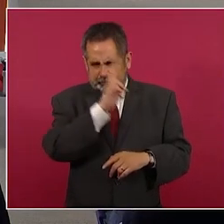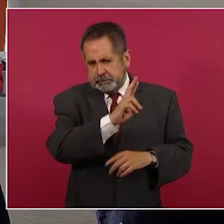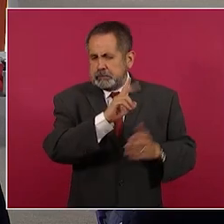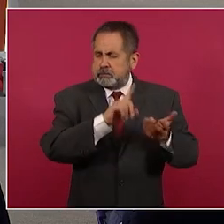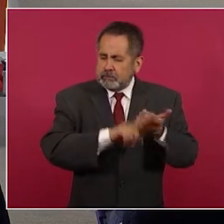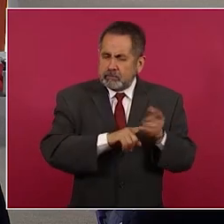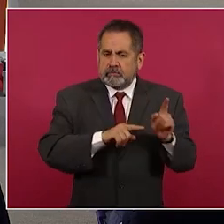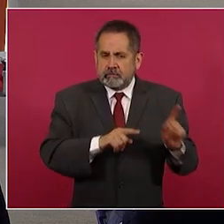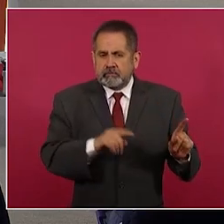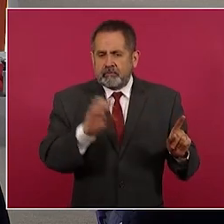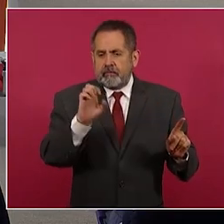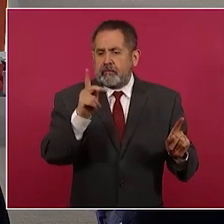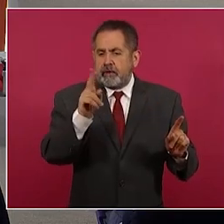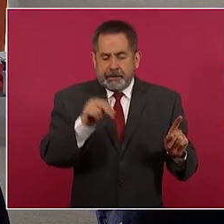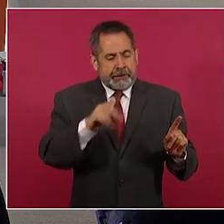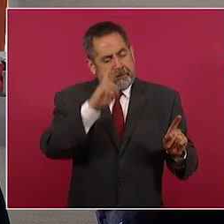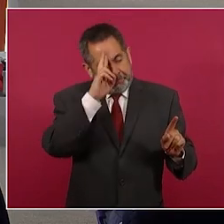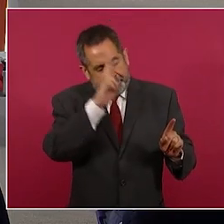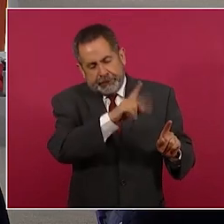consideración y respeto?